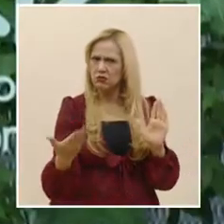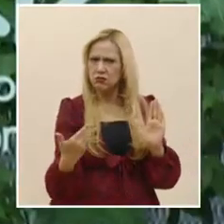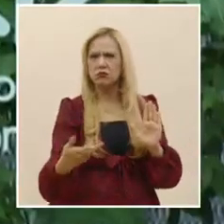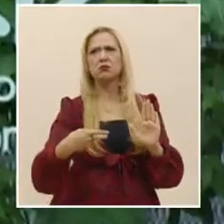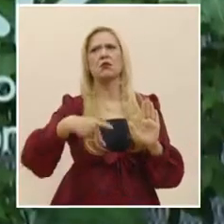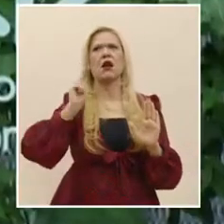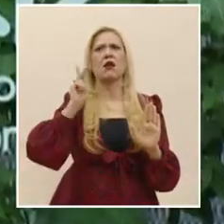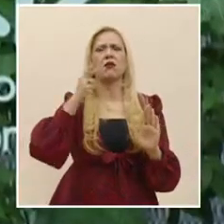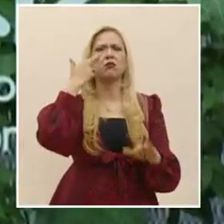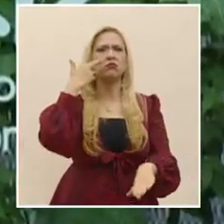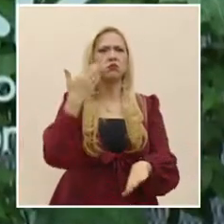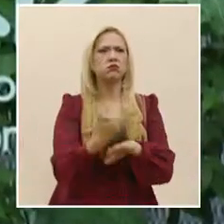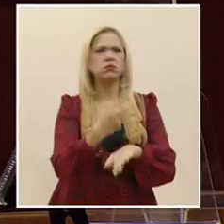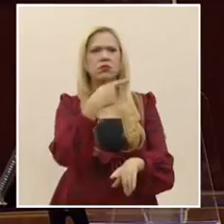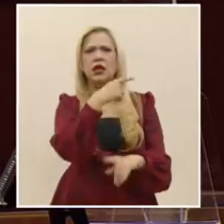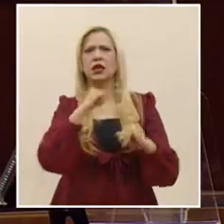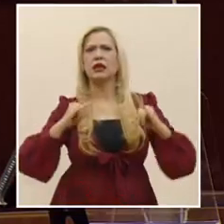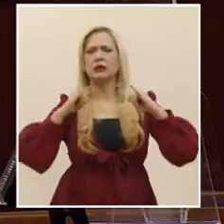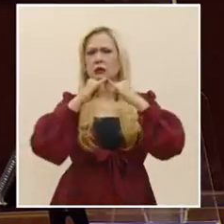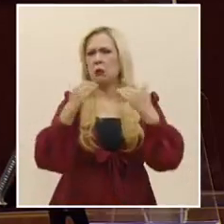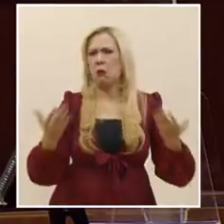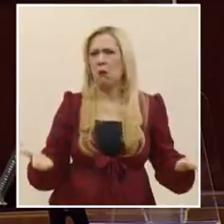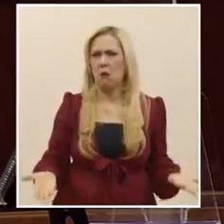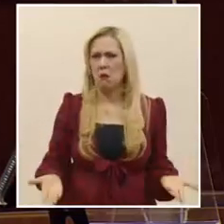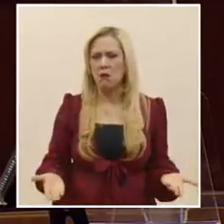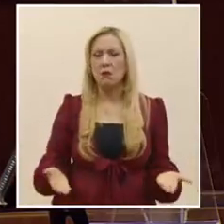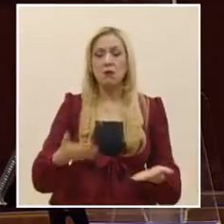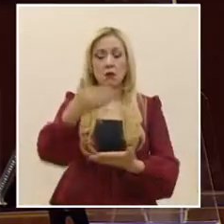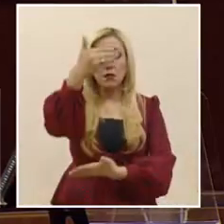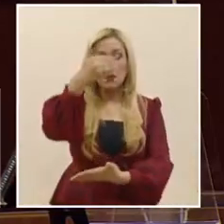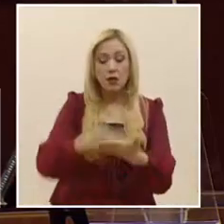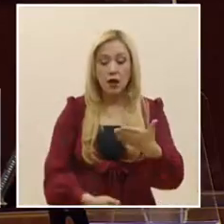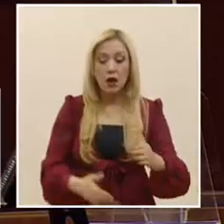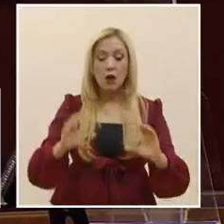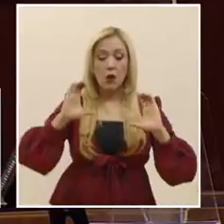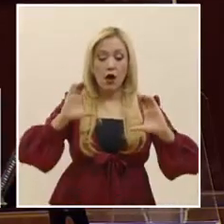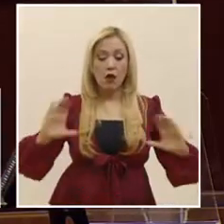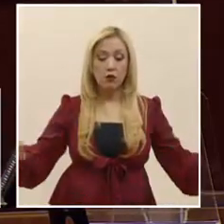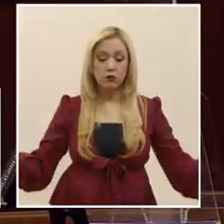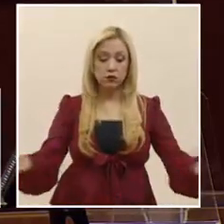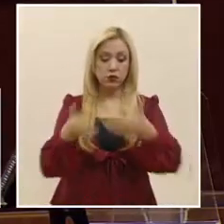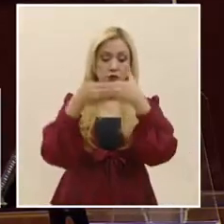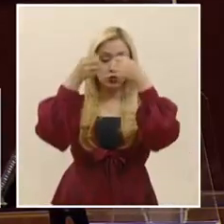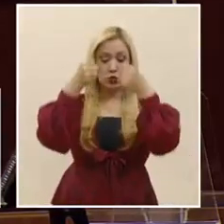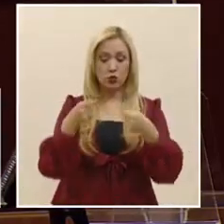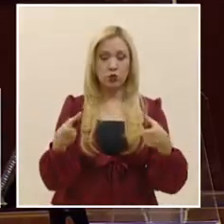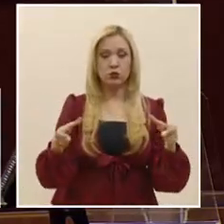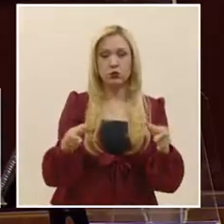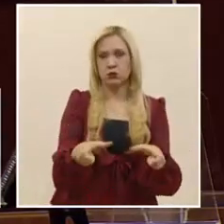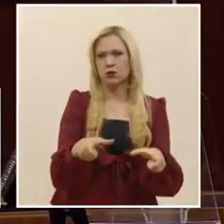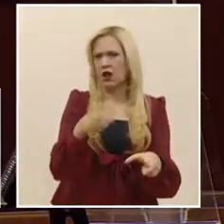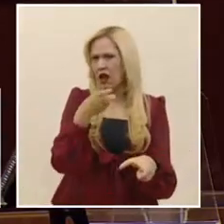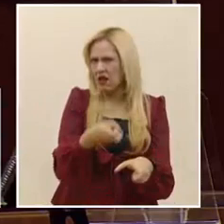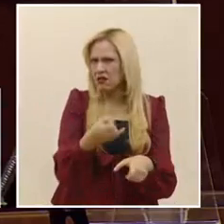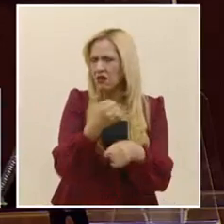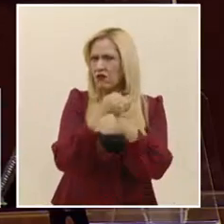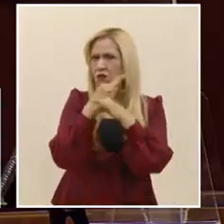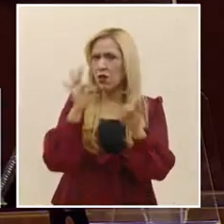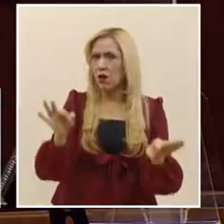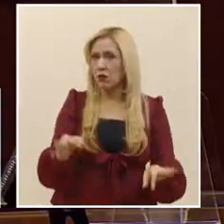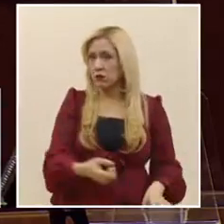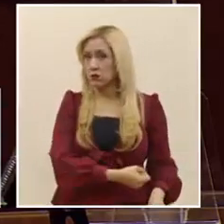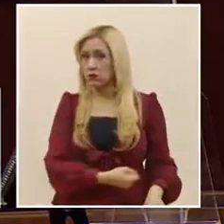las competencias del INAI. La sola declaración de seguridad nacional no implica que la información quede